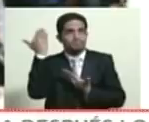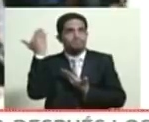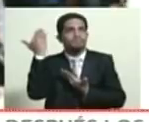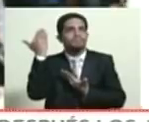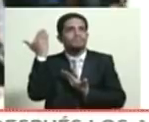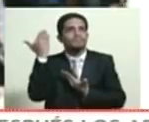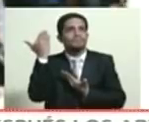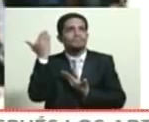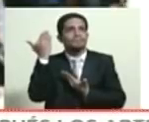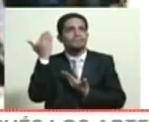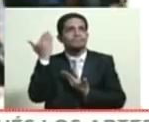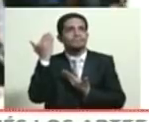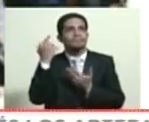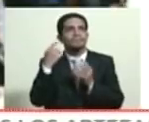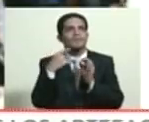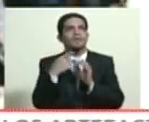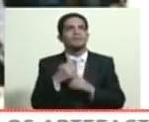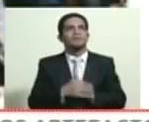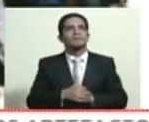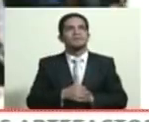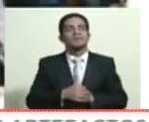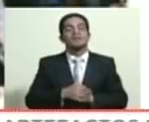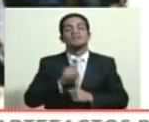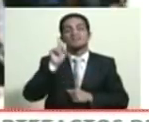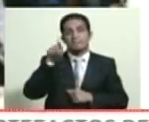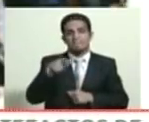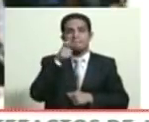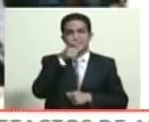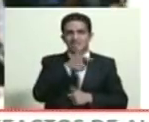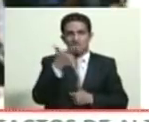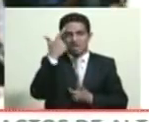es un lacayo, pero también es un psicópata.